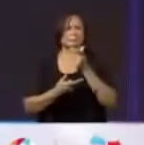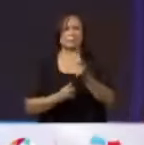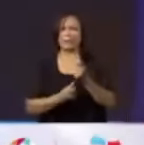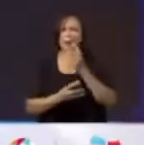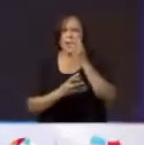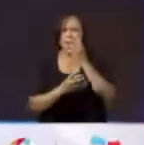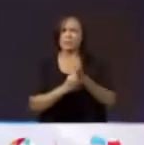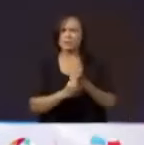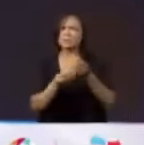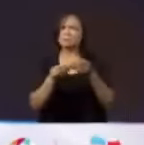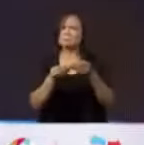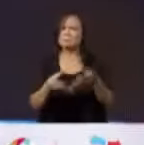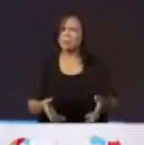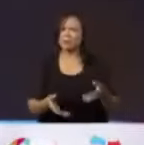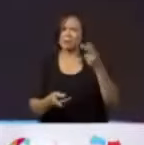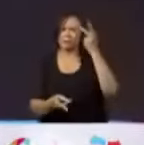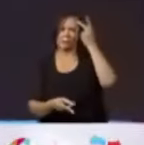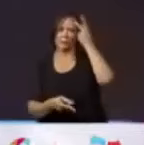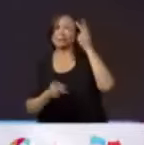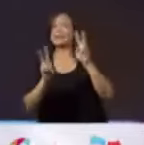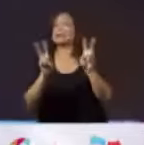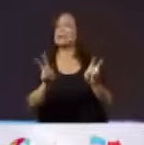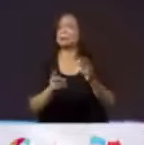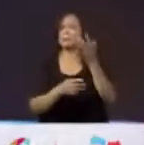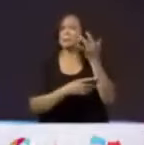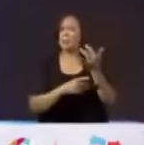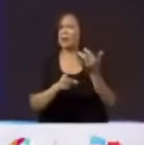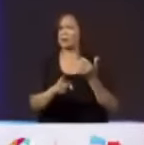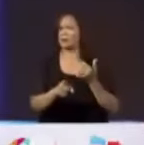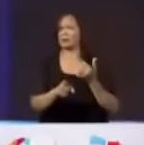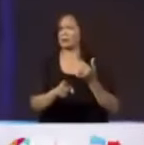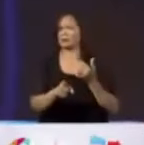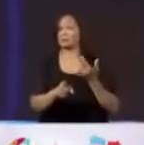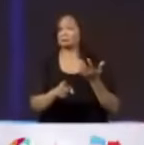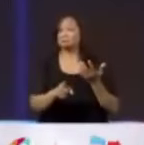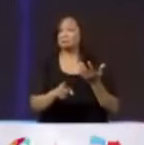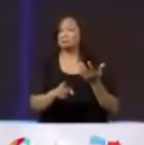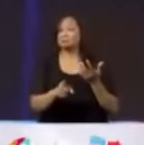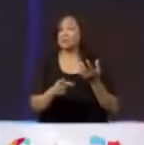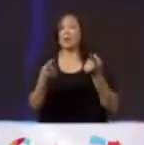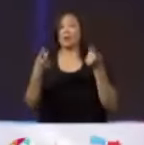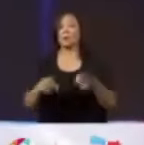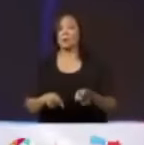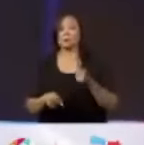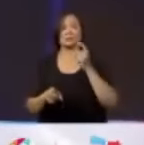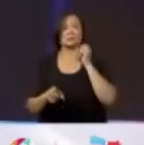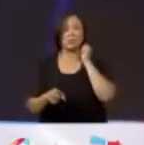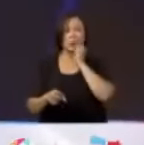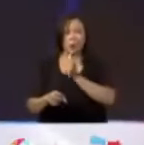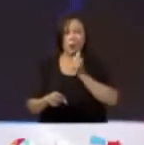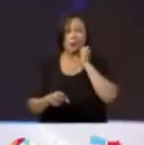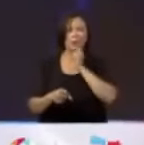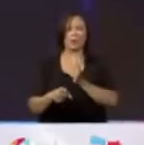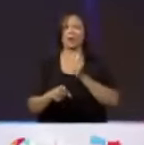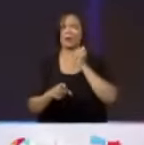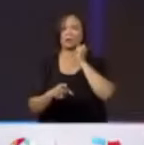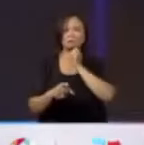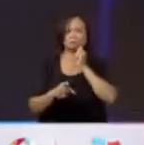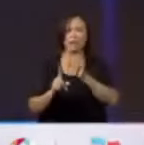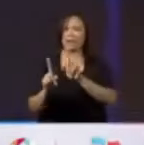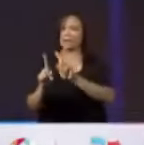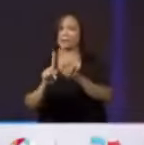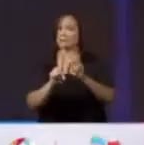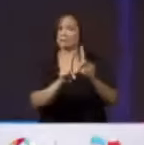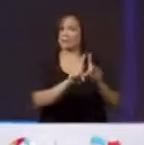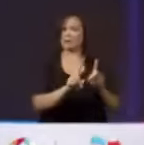y confianza en la política. Y no es de extrañar, porque lo que viven en el día a día es